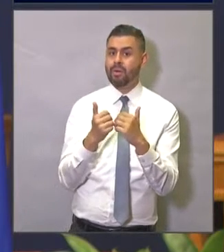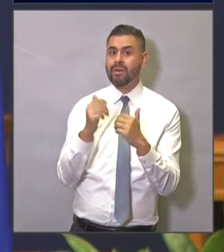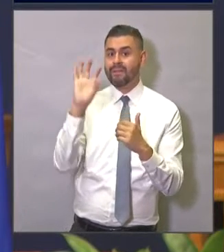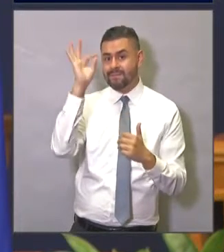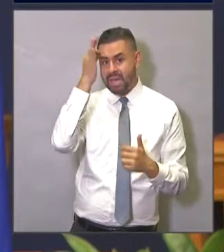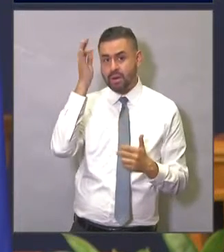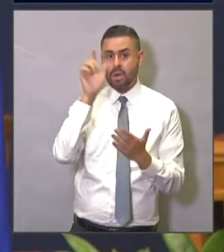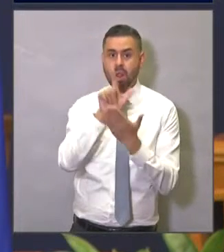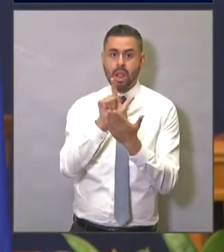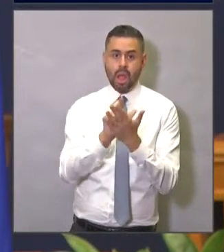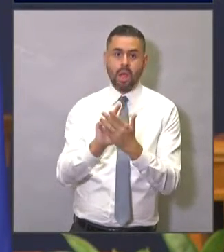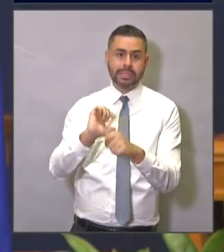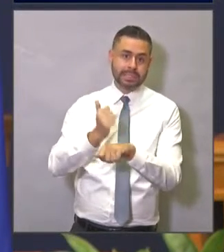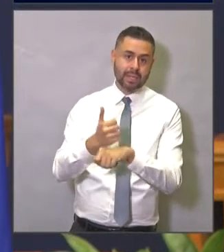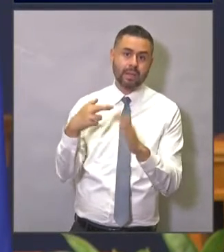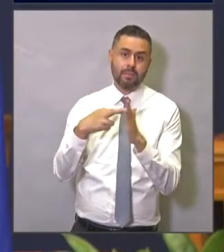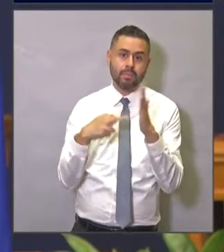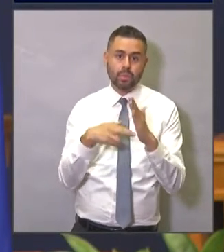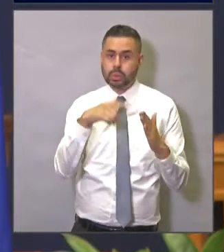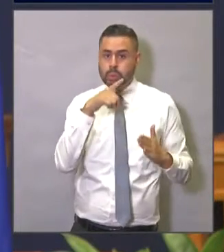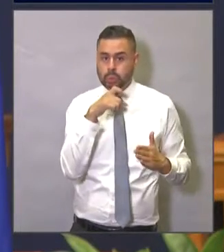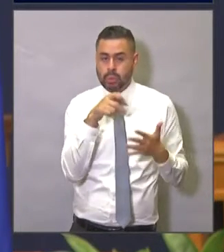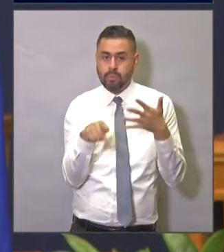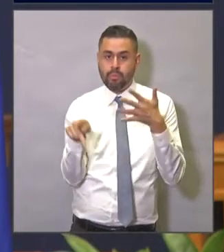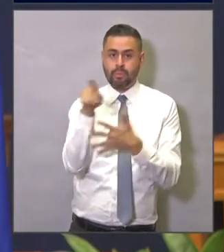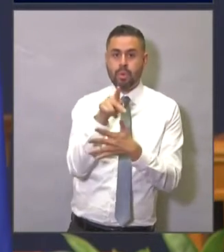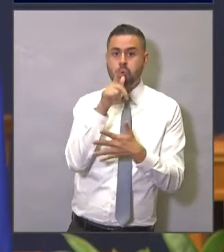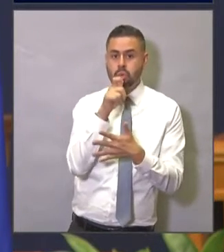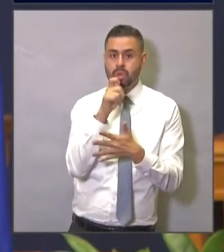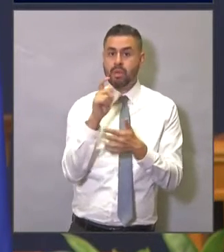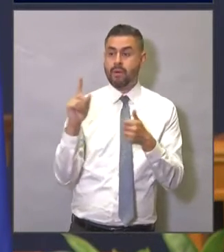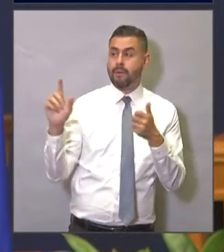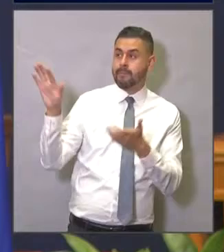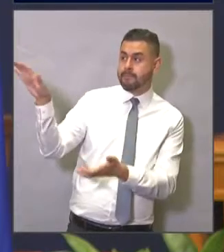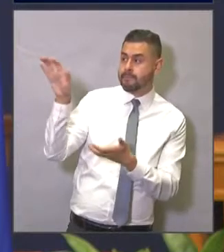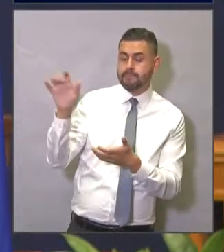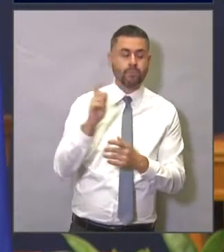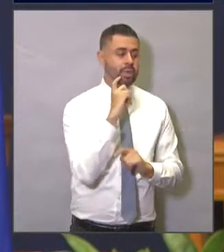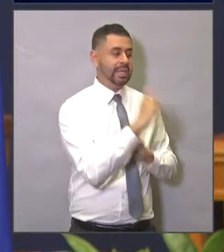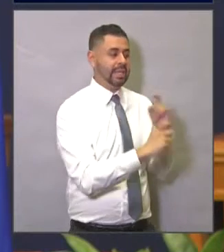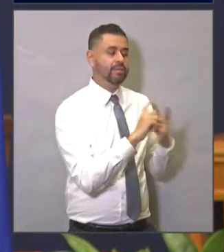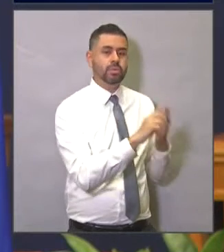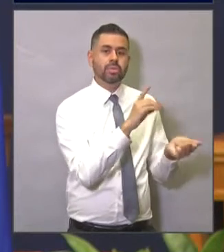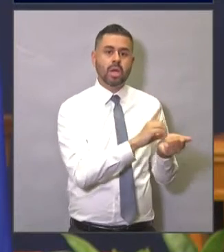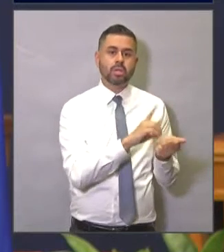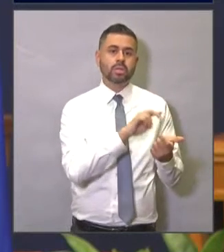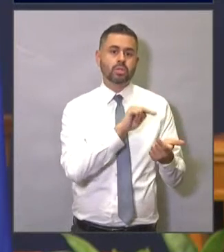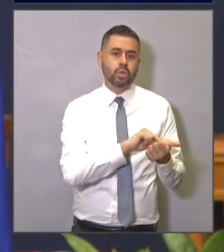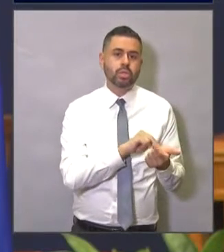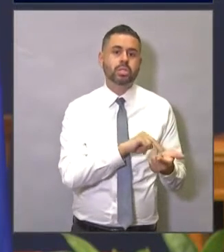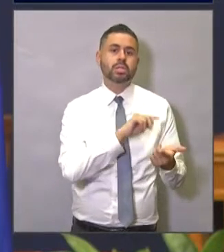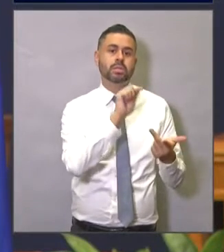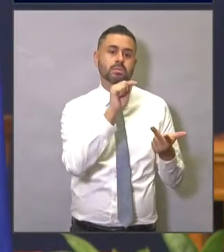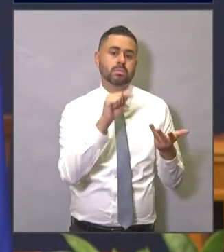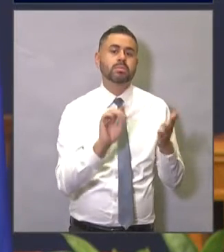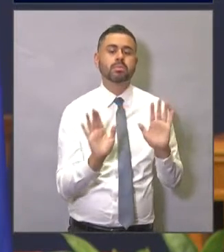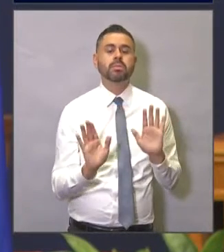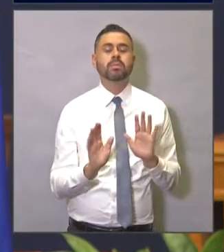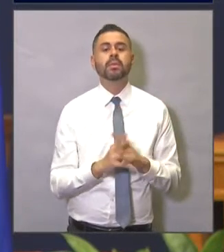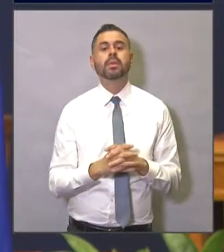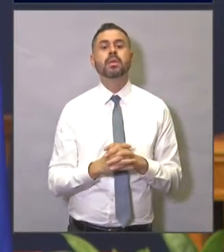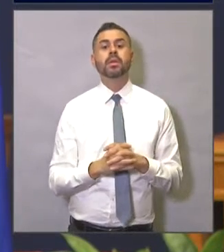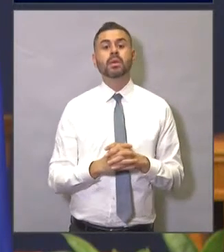federal y estatal. Así que esa va a ser la primera ronda. Estamos trabajando cercanamente con